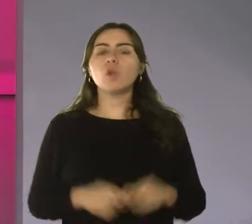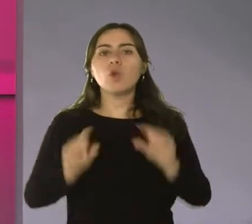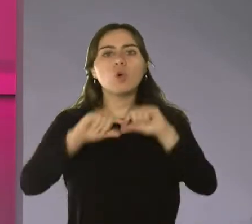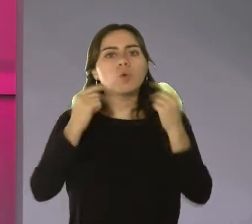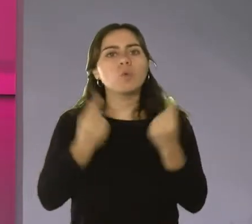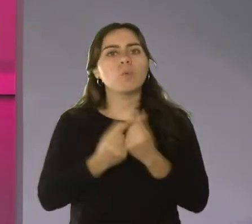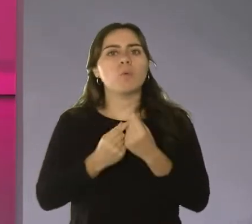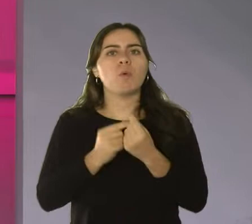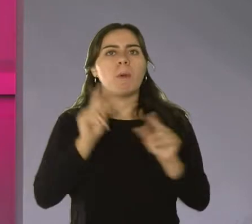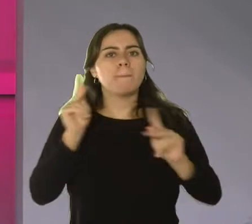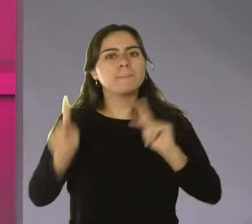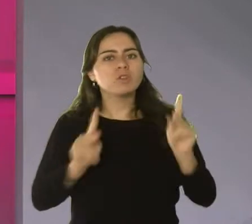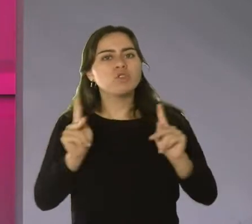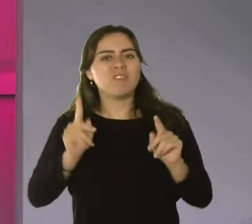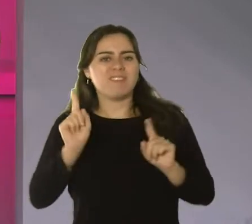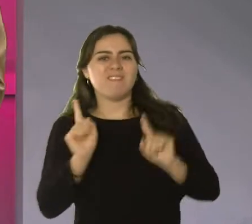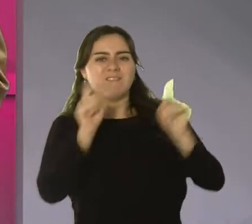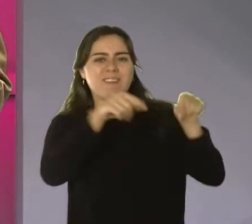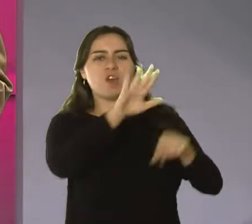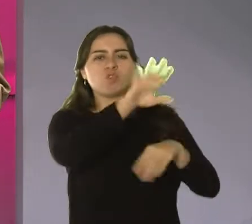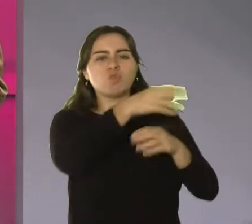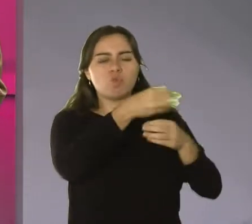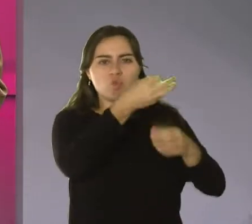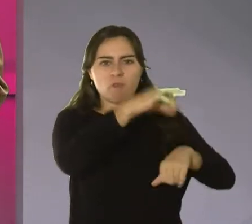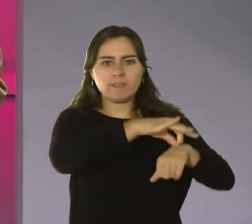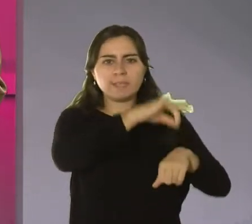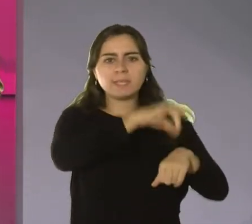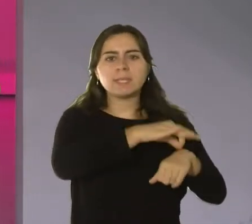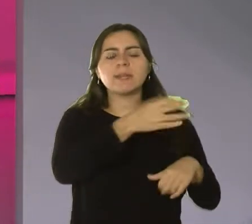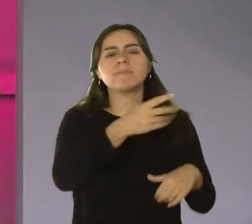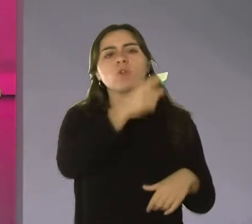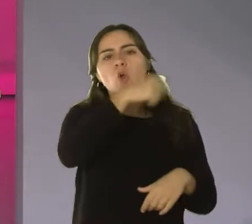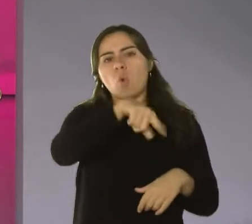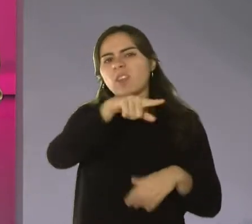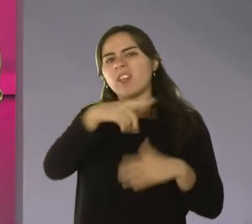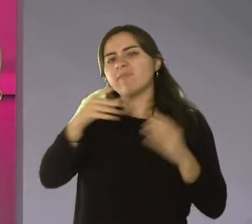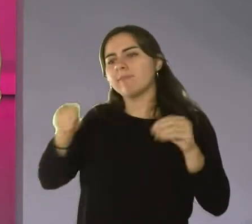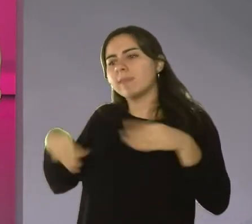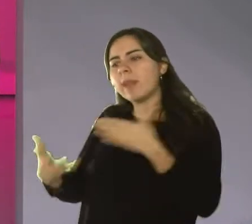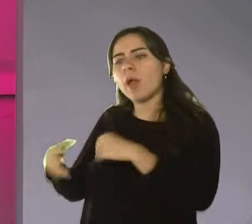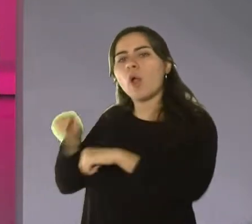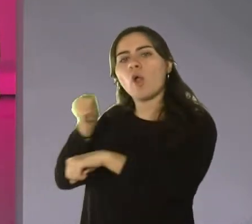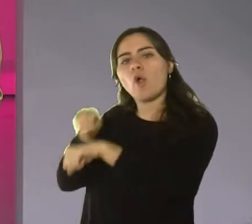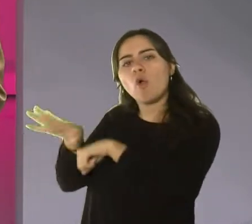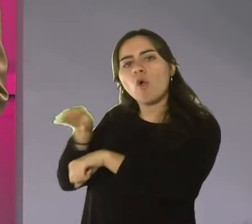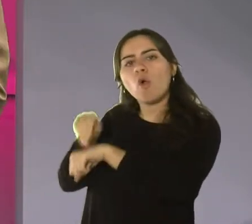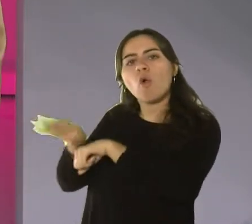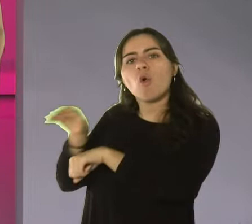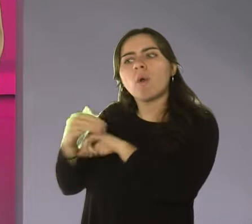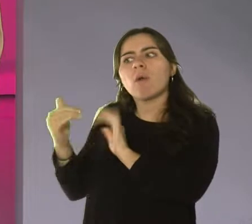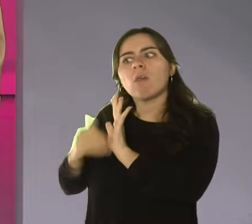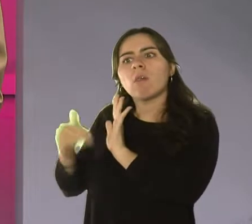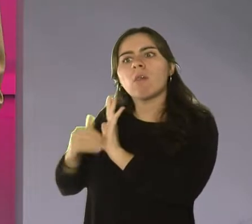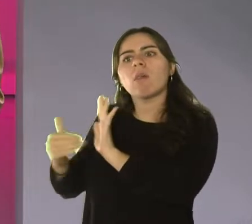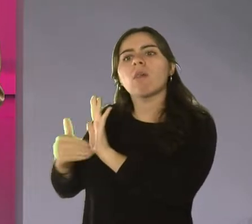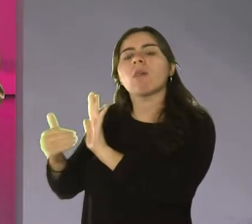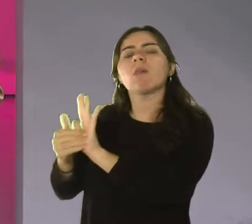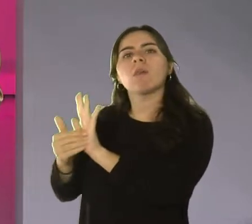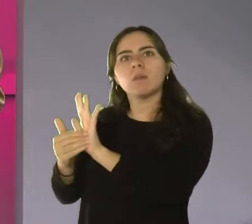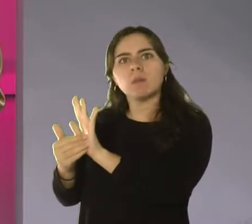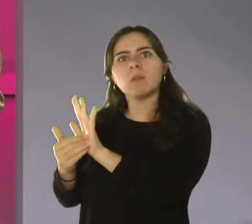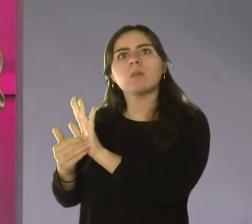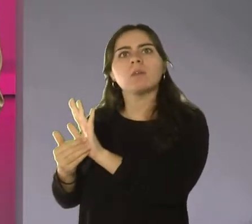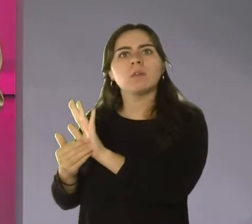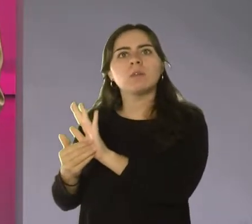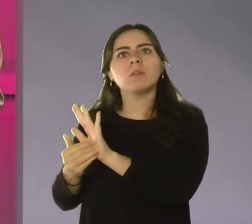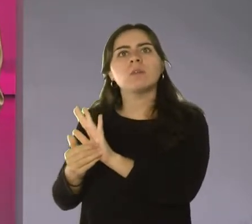entidades. Recomendaciones que ustedes han tenido que dar bastante frecuentes, que ustedes digan,